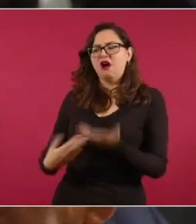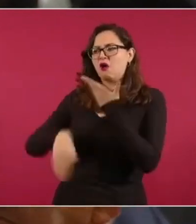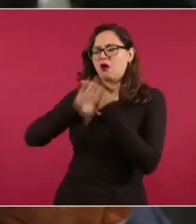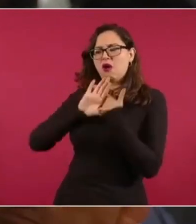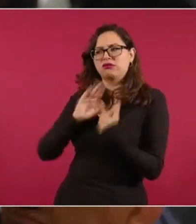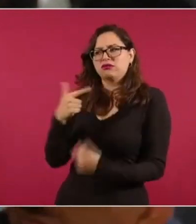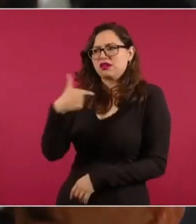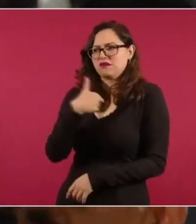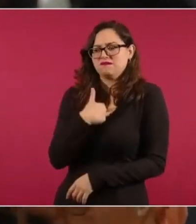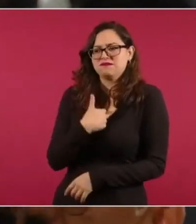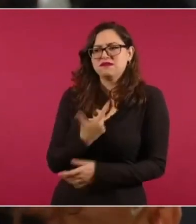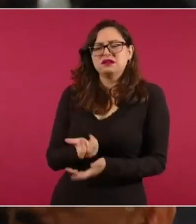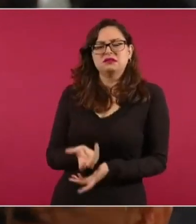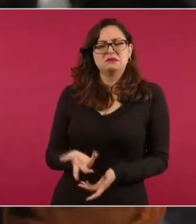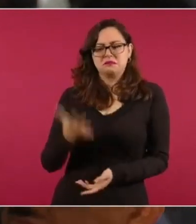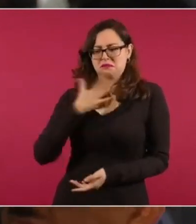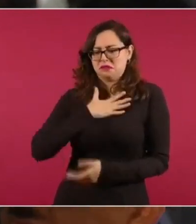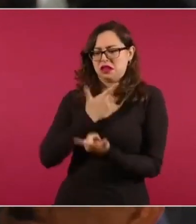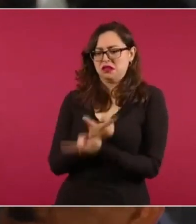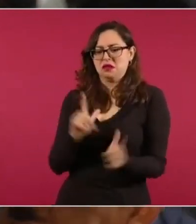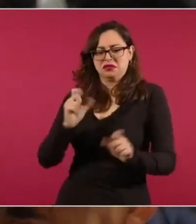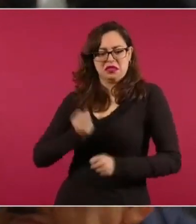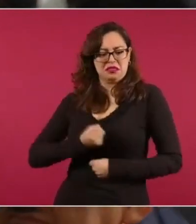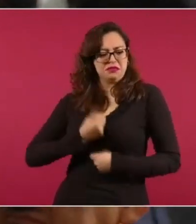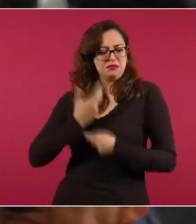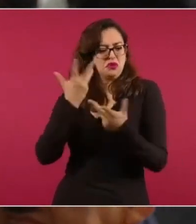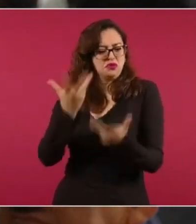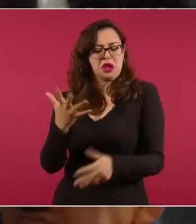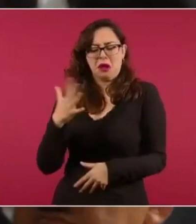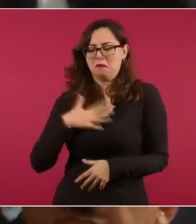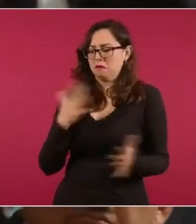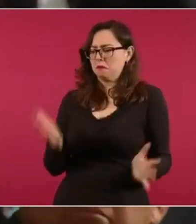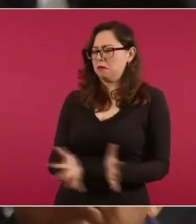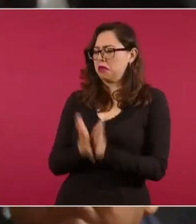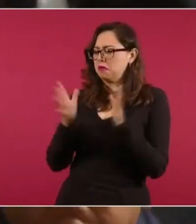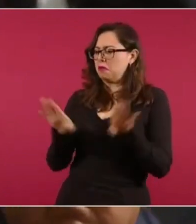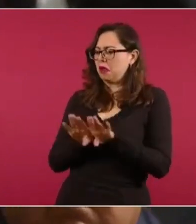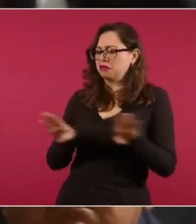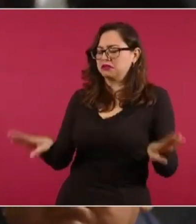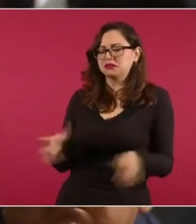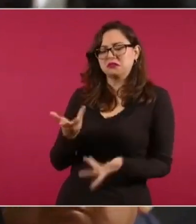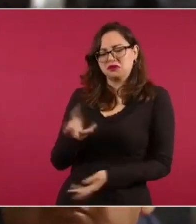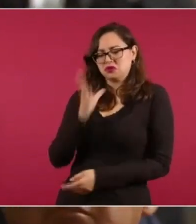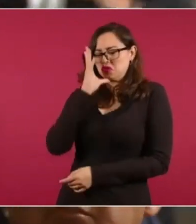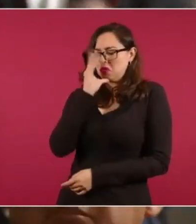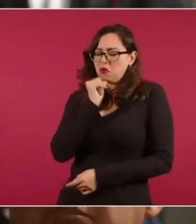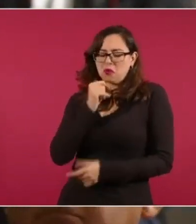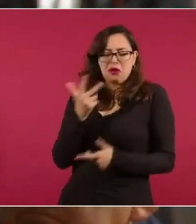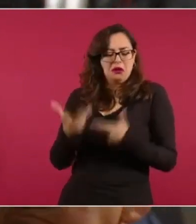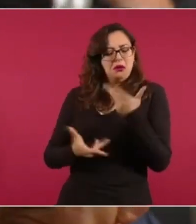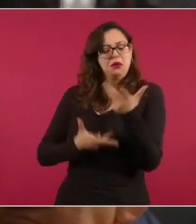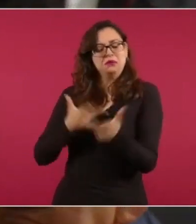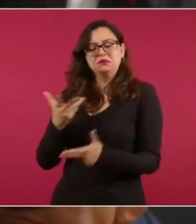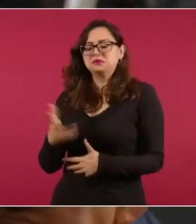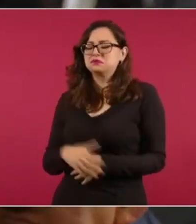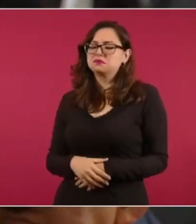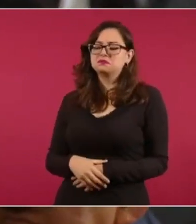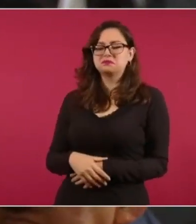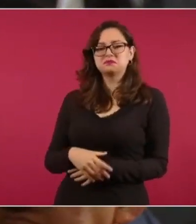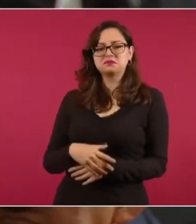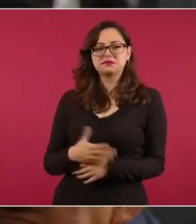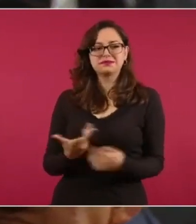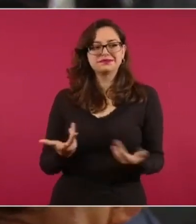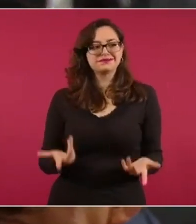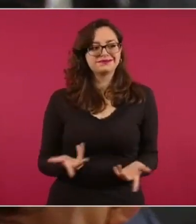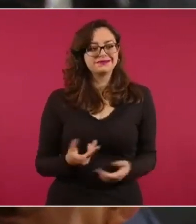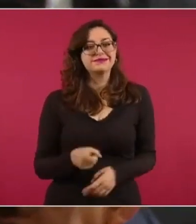expresión y hasta la democracia. Varias personas cercanas al conservadurismo se solidarizaron con ella en redes sociales. Entonces, preguntarle